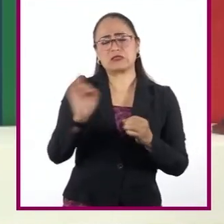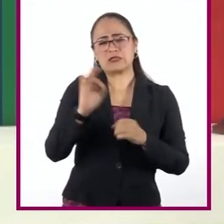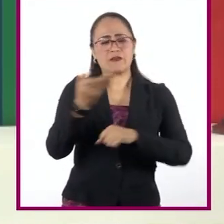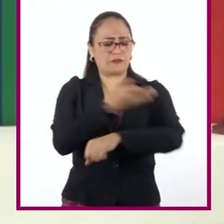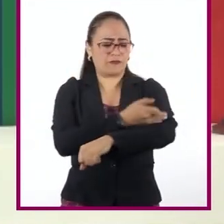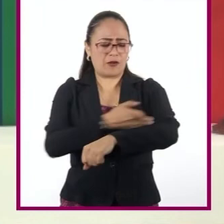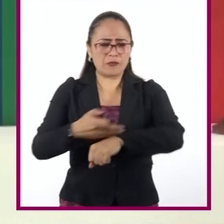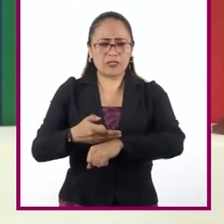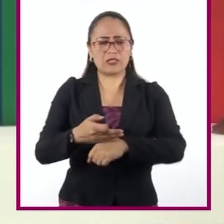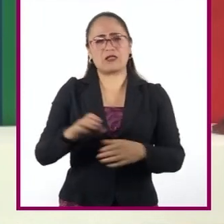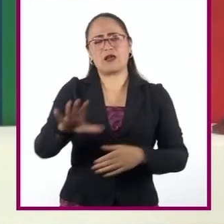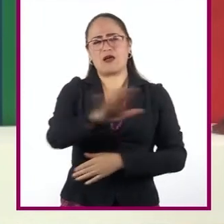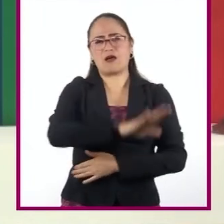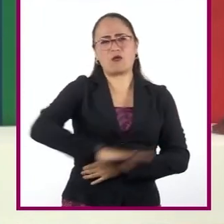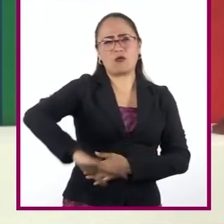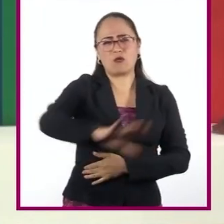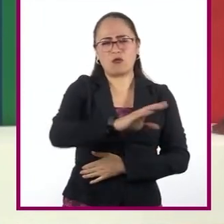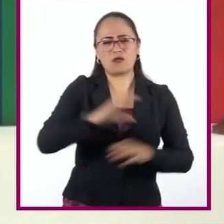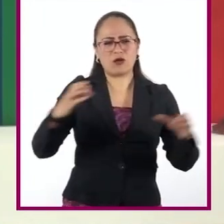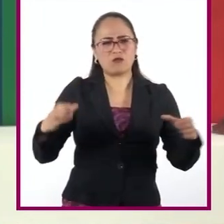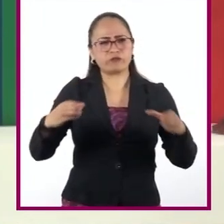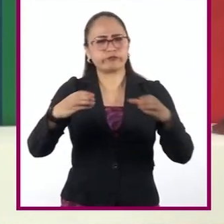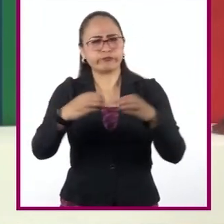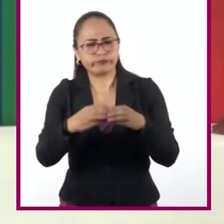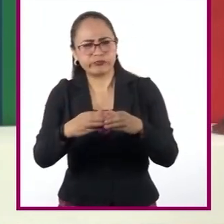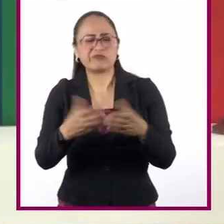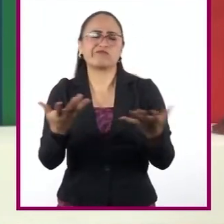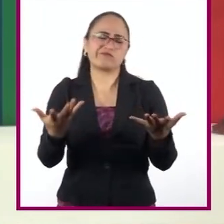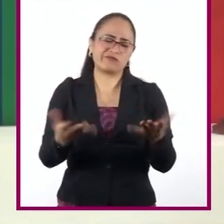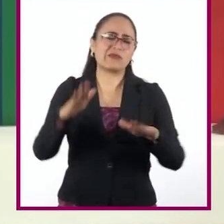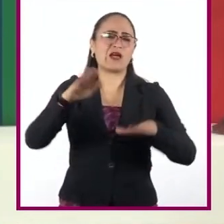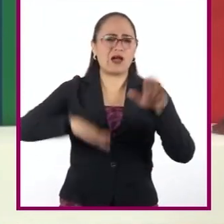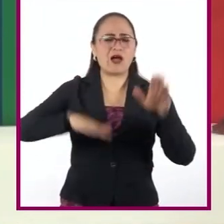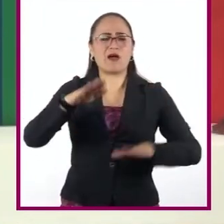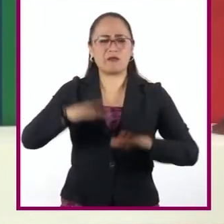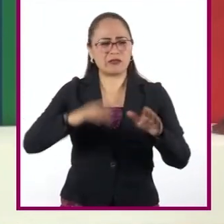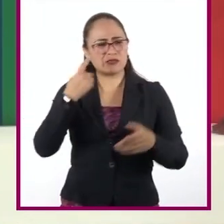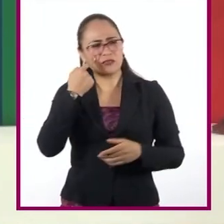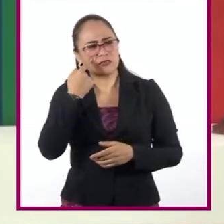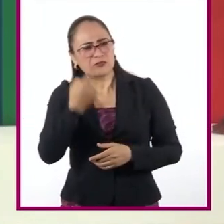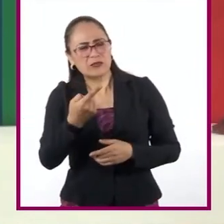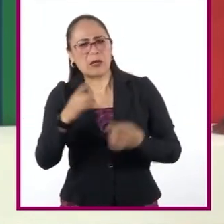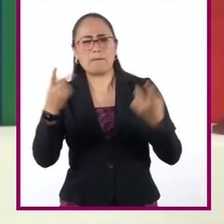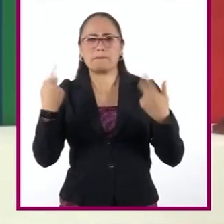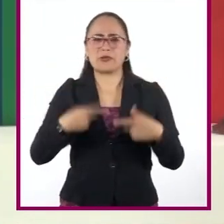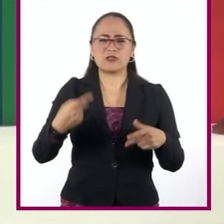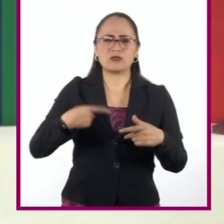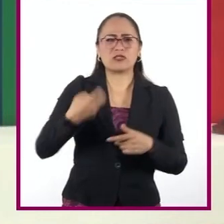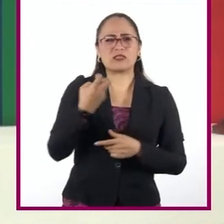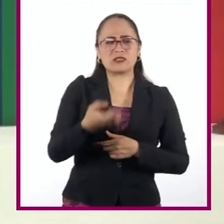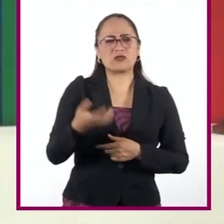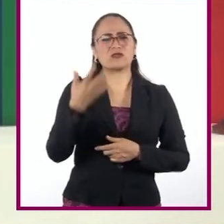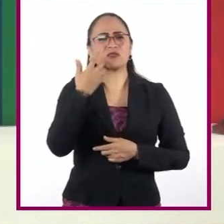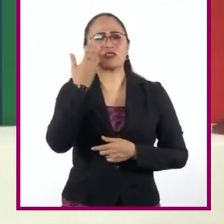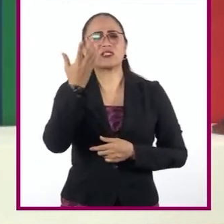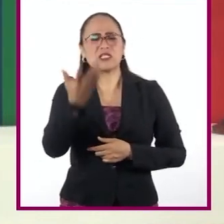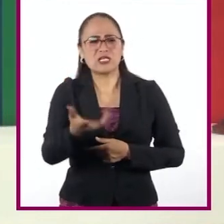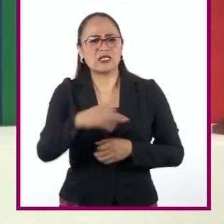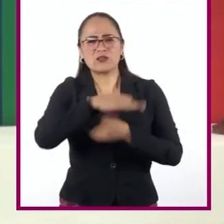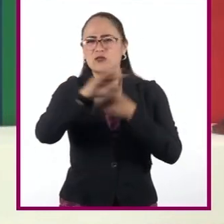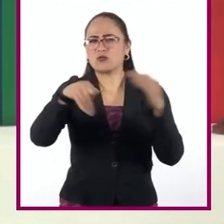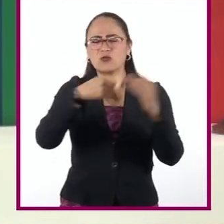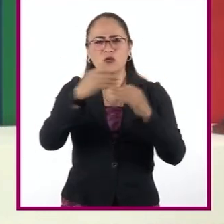familias, en las colonias o localidades, casi siempre hay casos de personas que buscan que exista